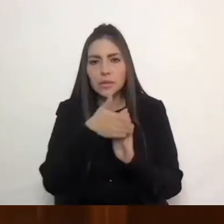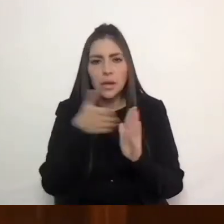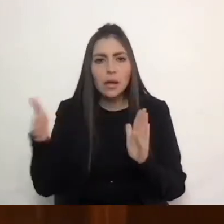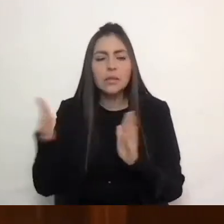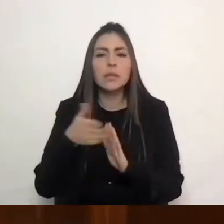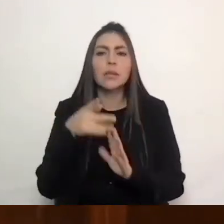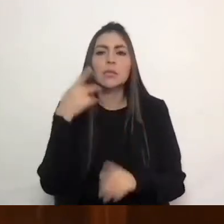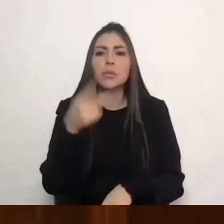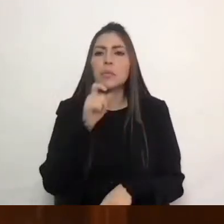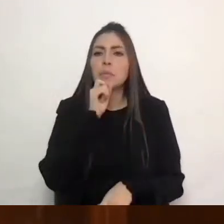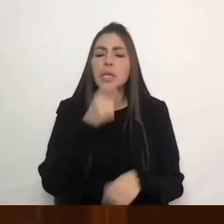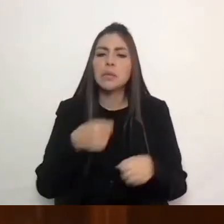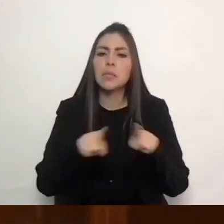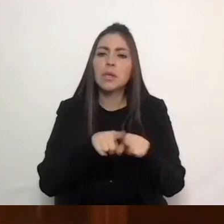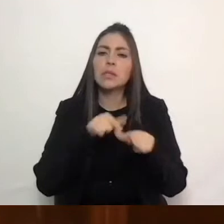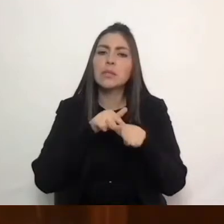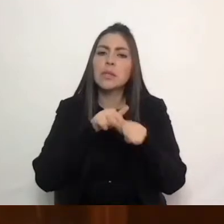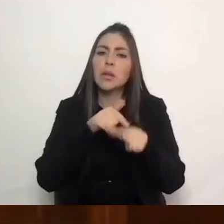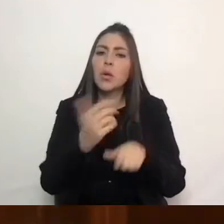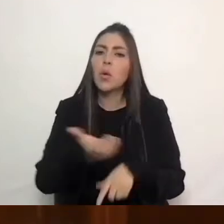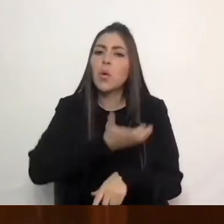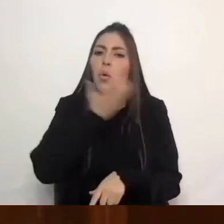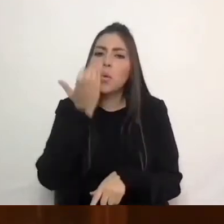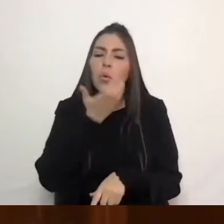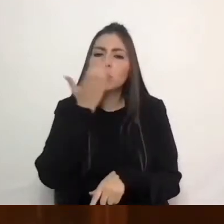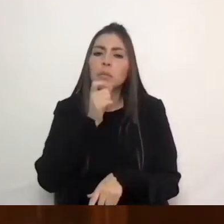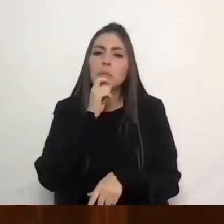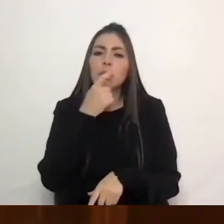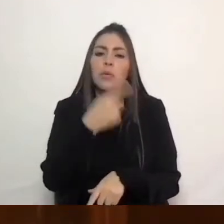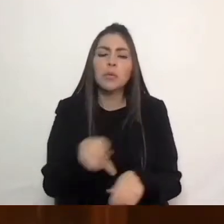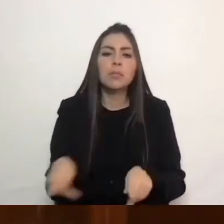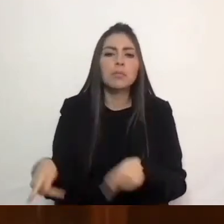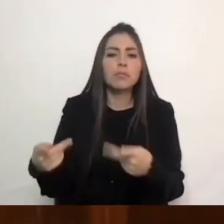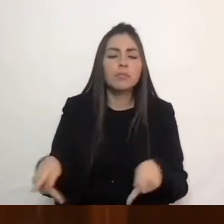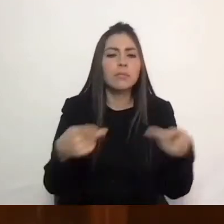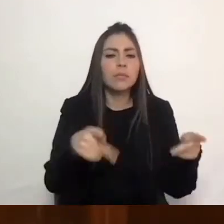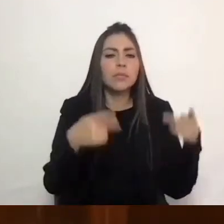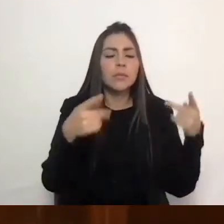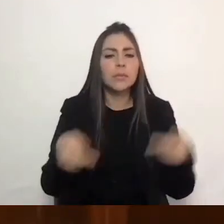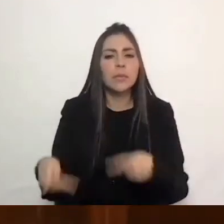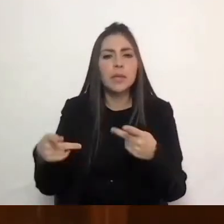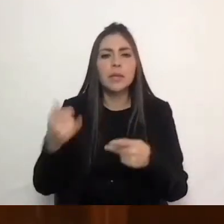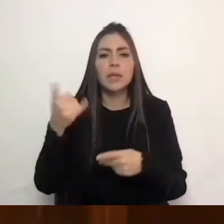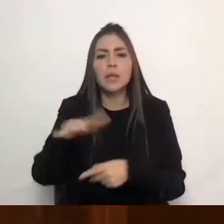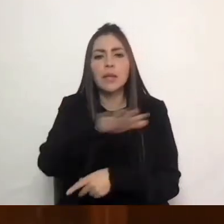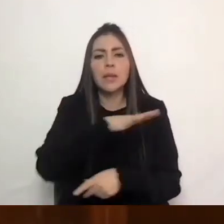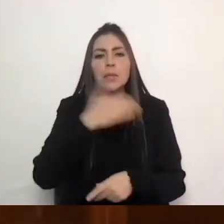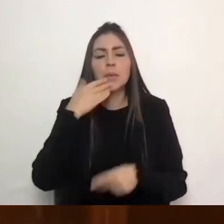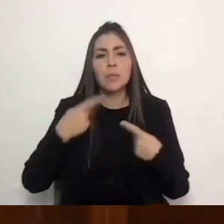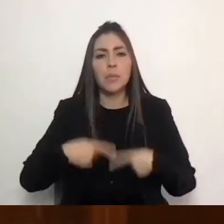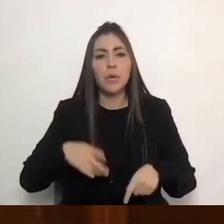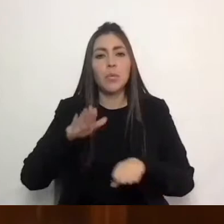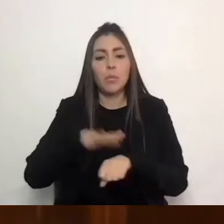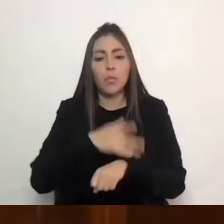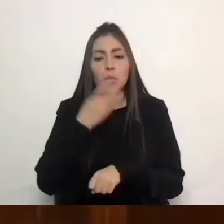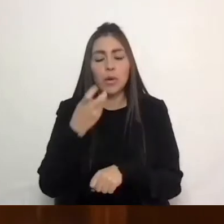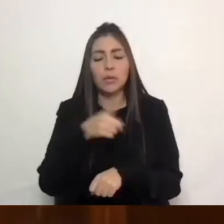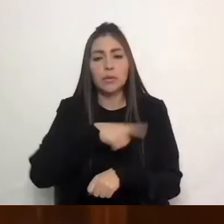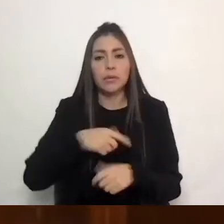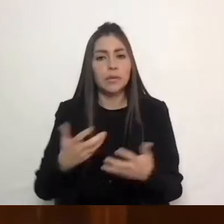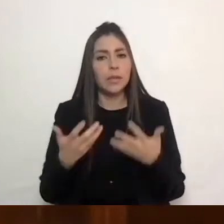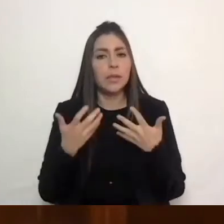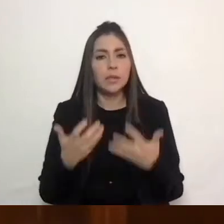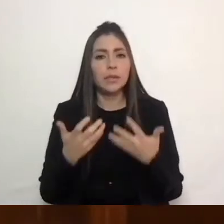la vigorización de las tradiciones comerciales y el bienestar colectivo. Por eso deseamos con